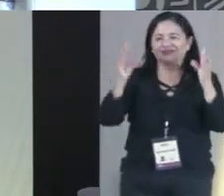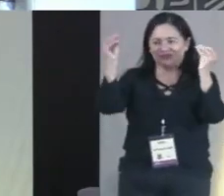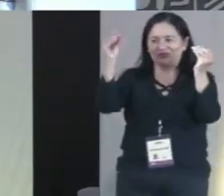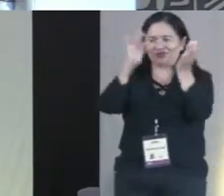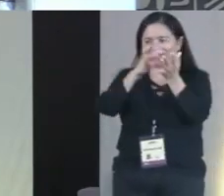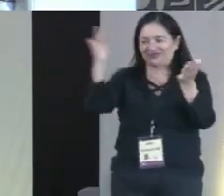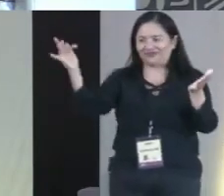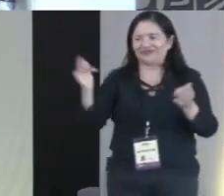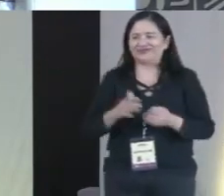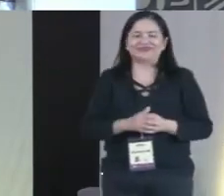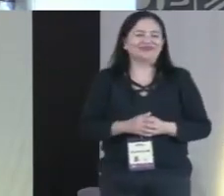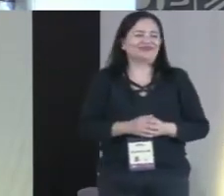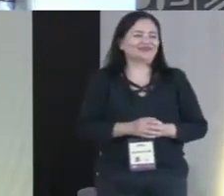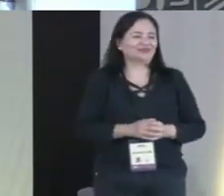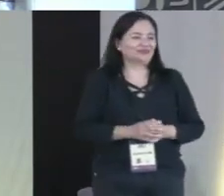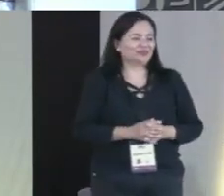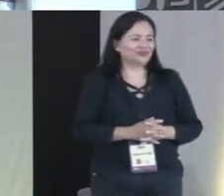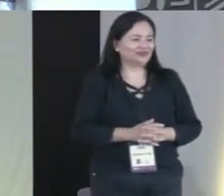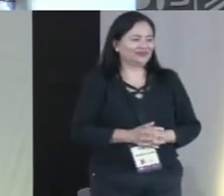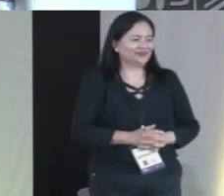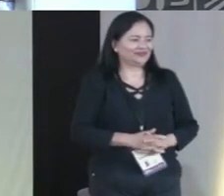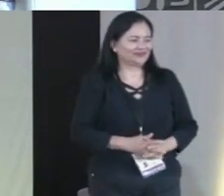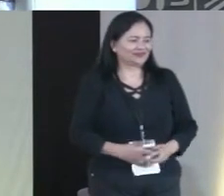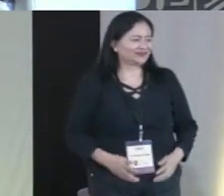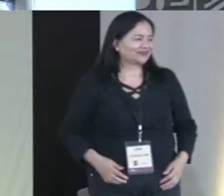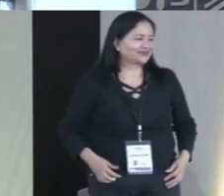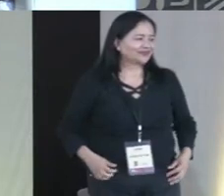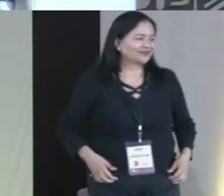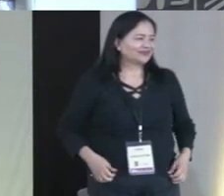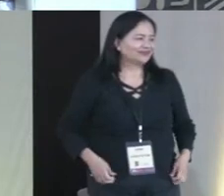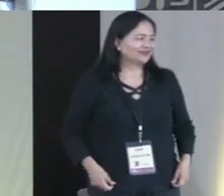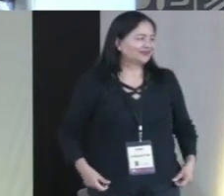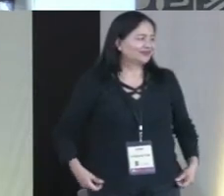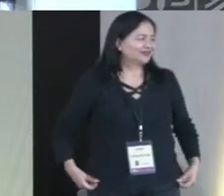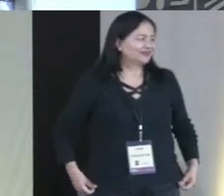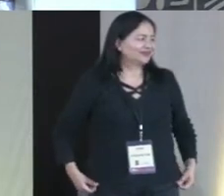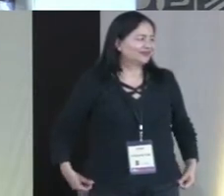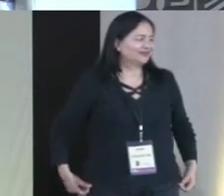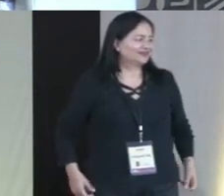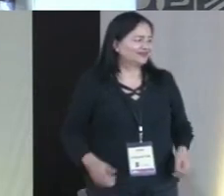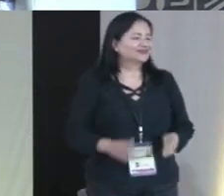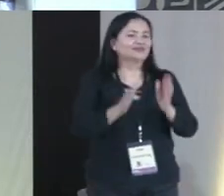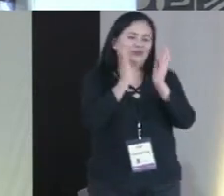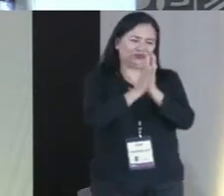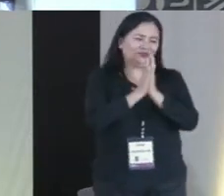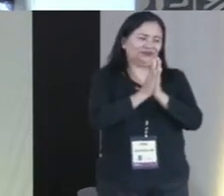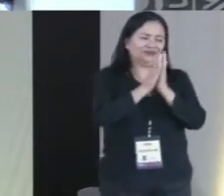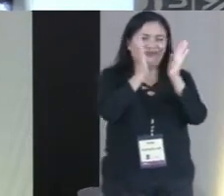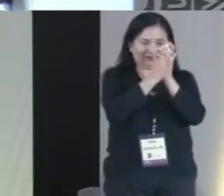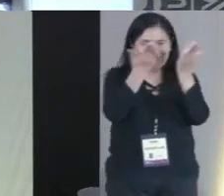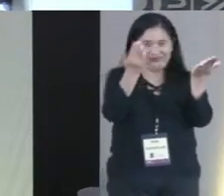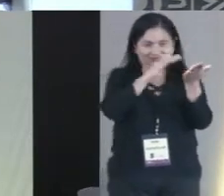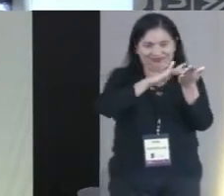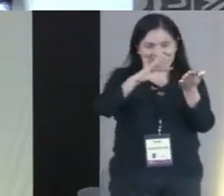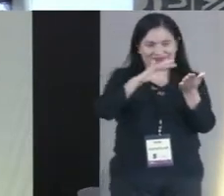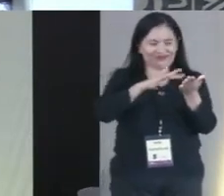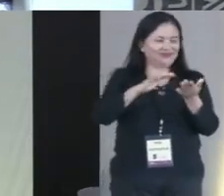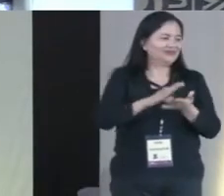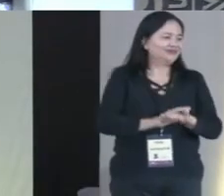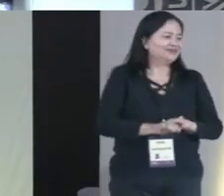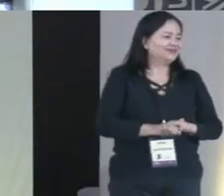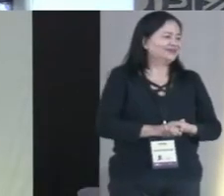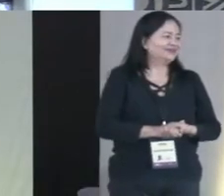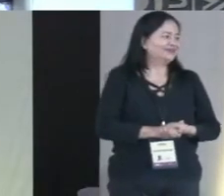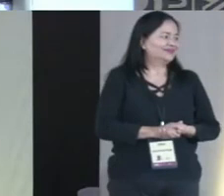Muchas gracias. Muchas gracias, compañeros. Lean la novela. Está buenísima. Y